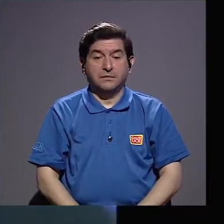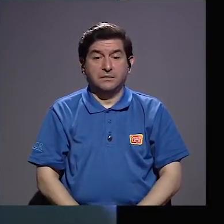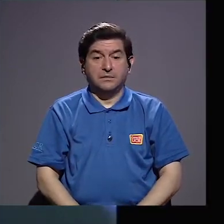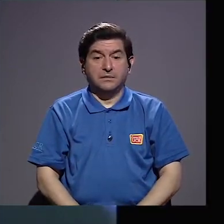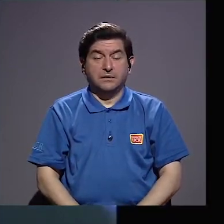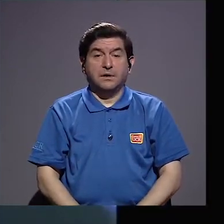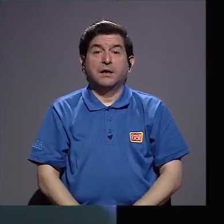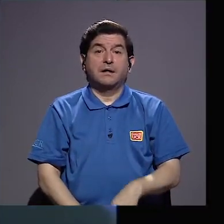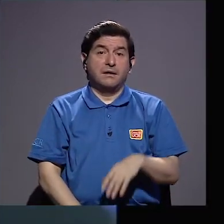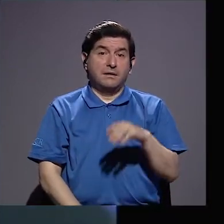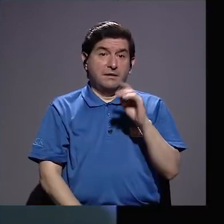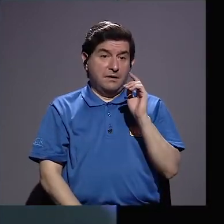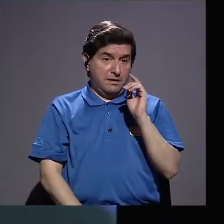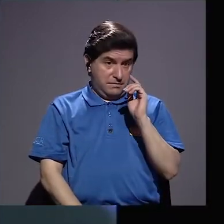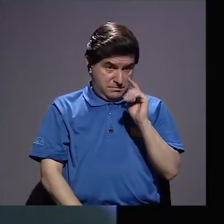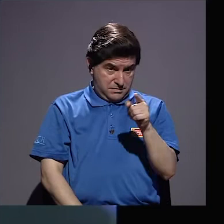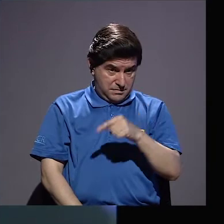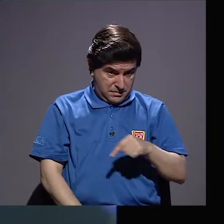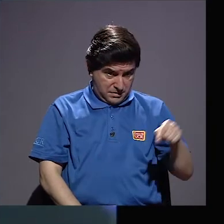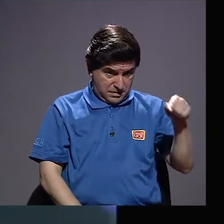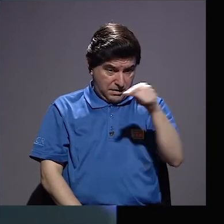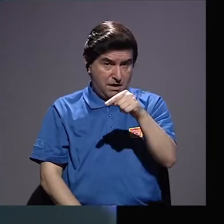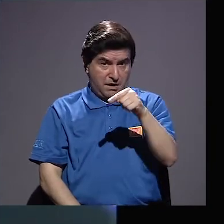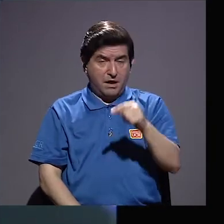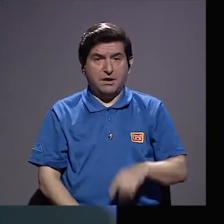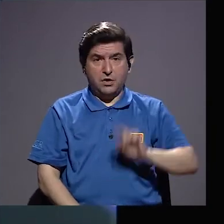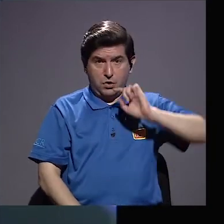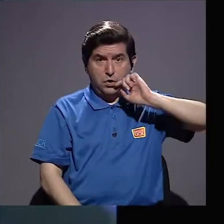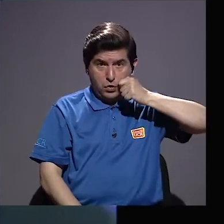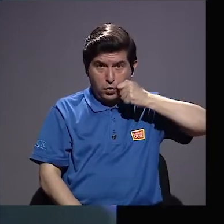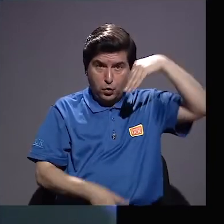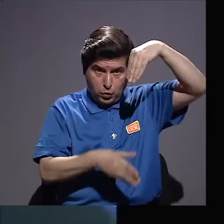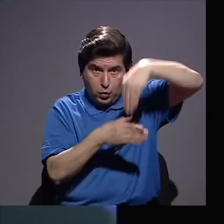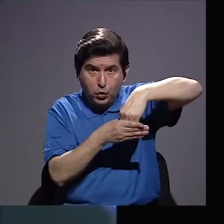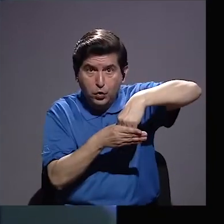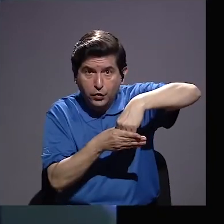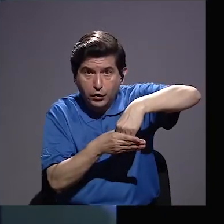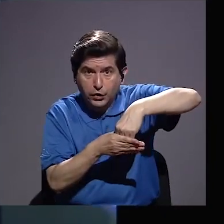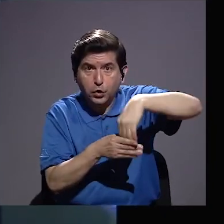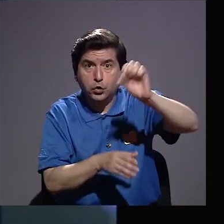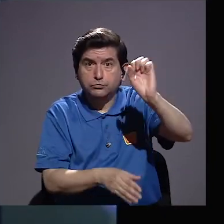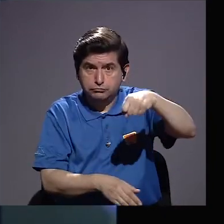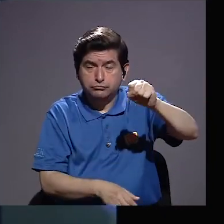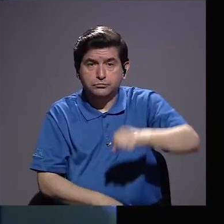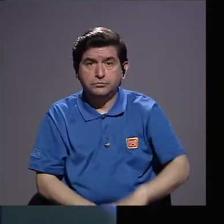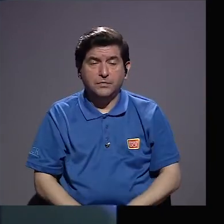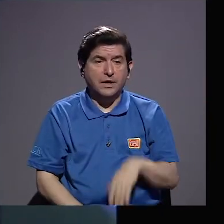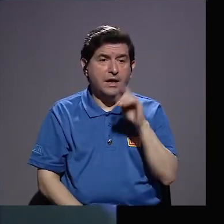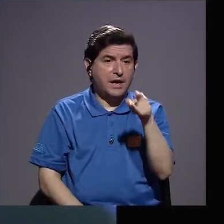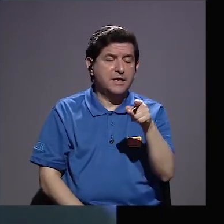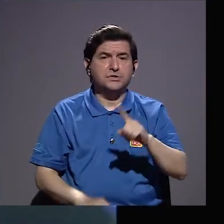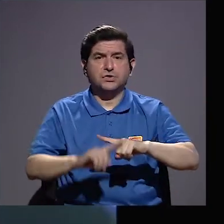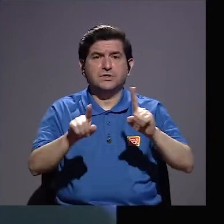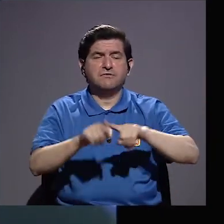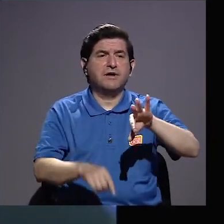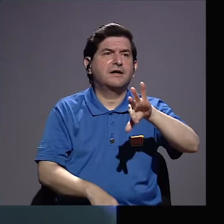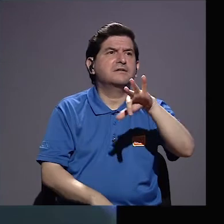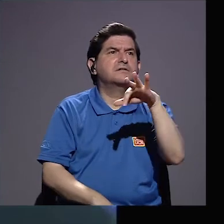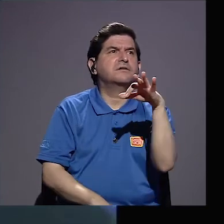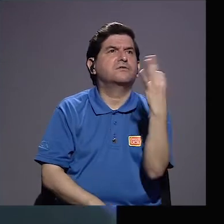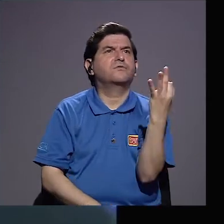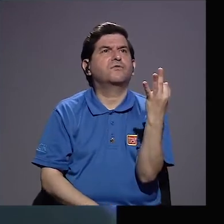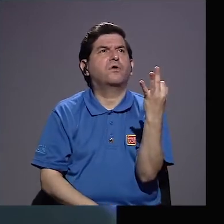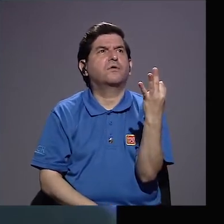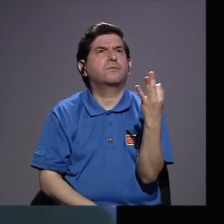Bueno, muchas de esas que estaban codificadas, ¿verdad? Esa